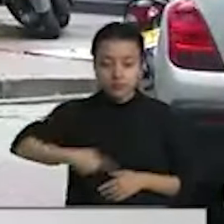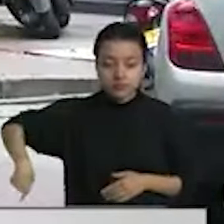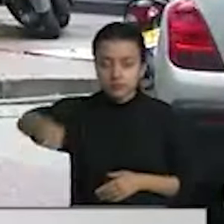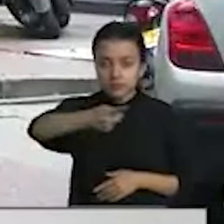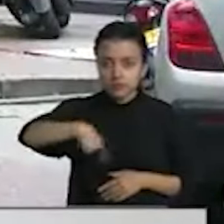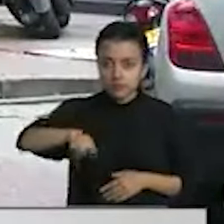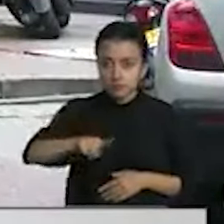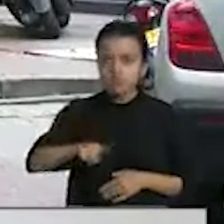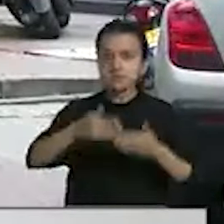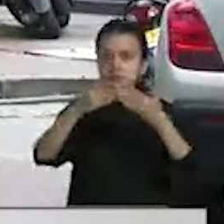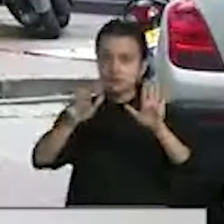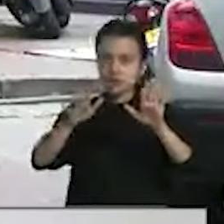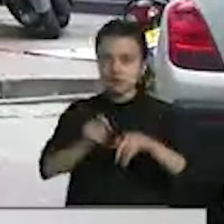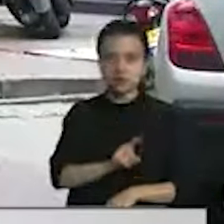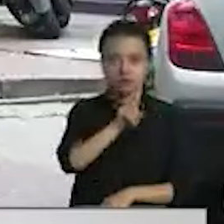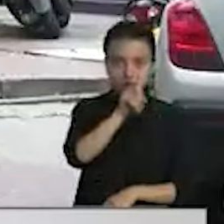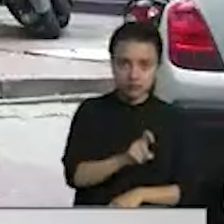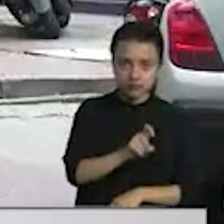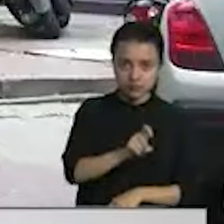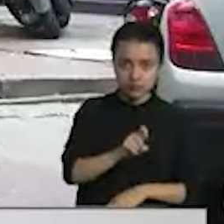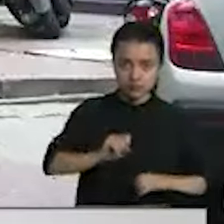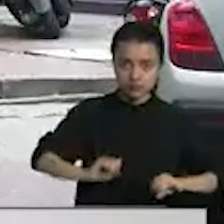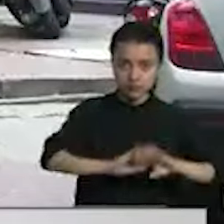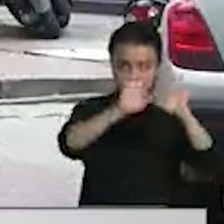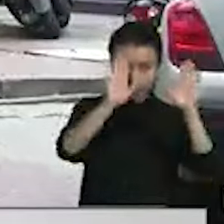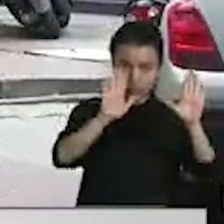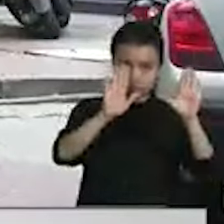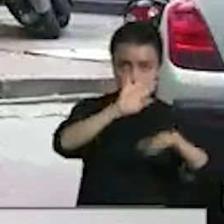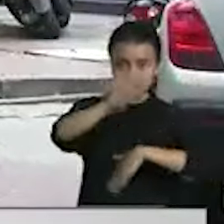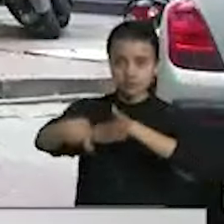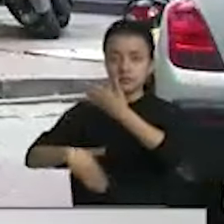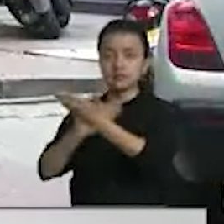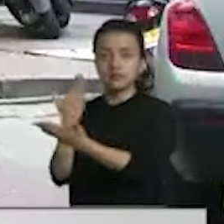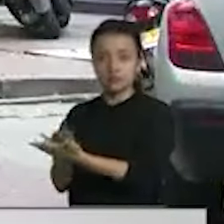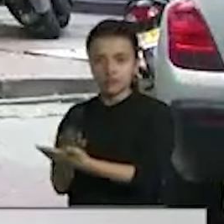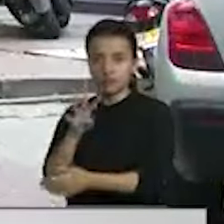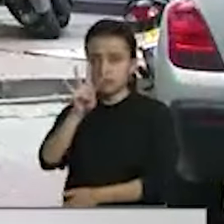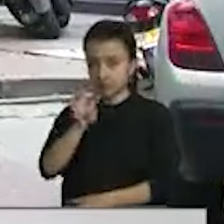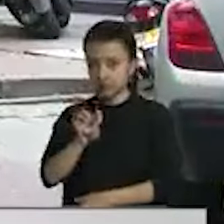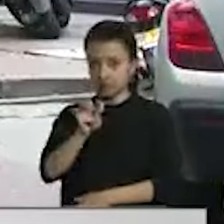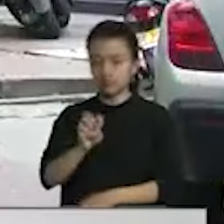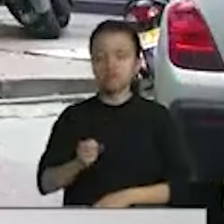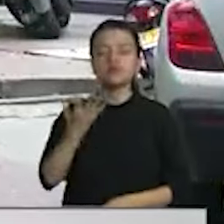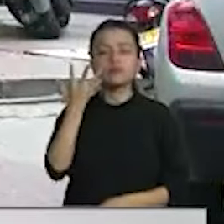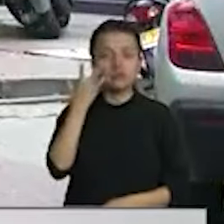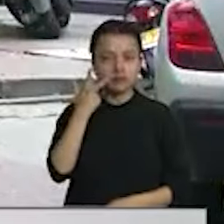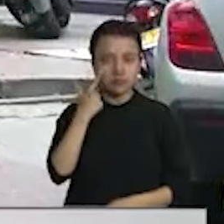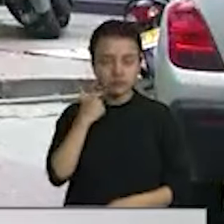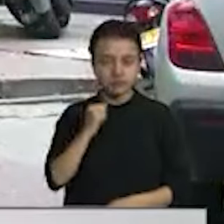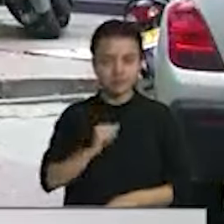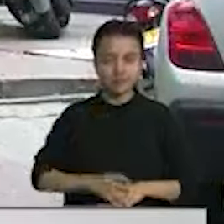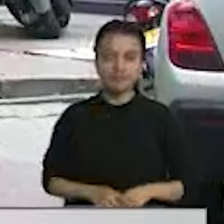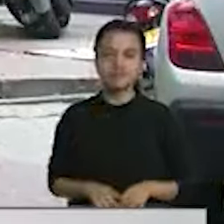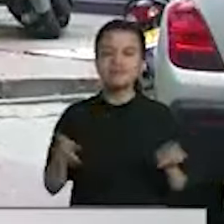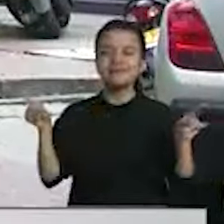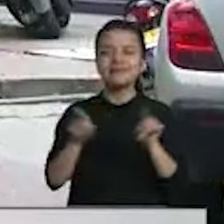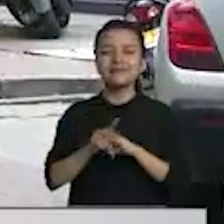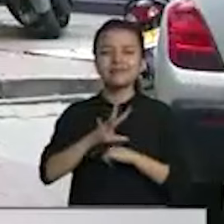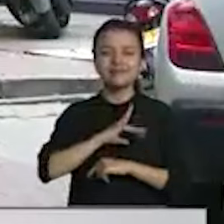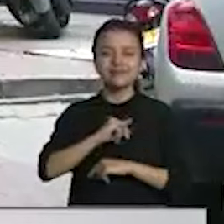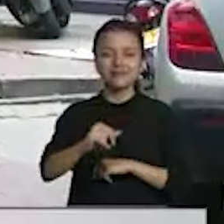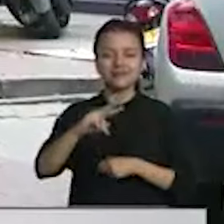deportivo también apertura de 6 a 9 de la mañana todos los días. Luisa y televidentes, por el momento es la información desde la capital